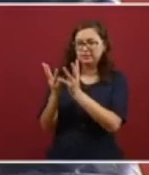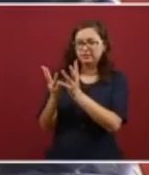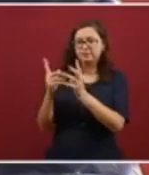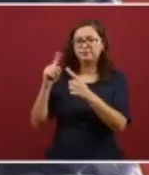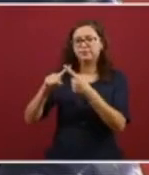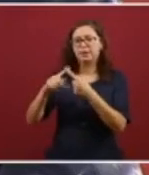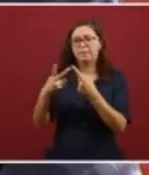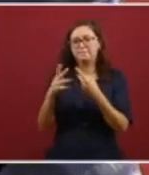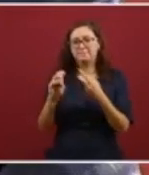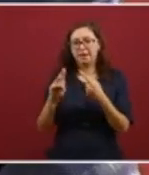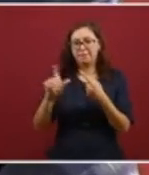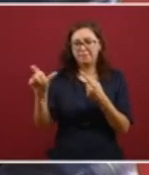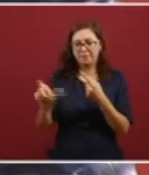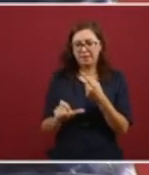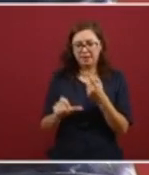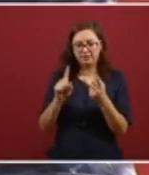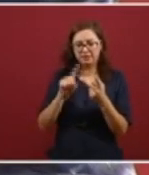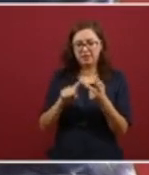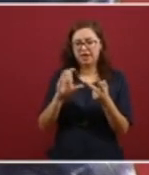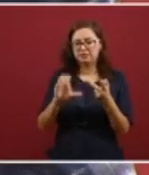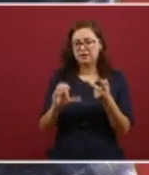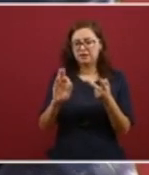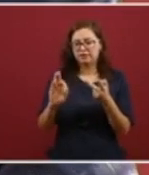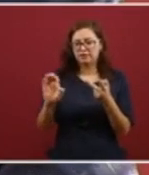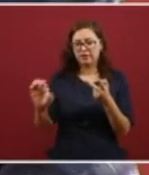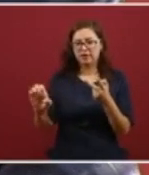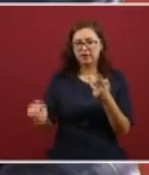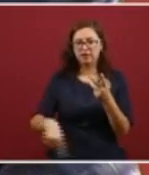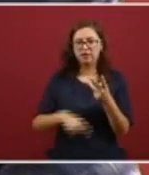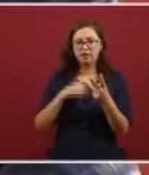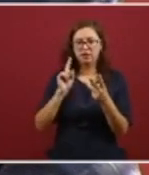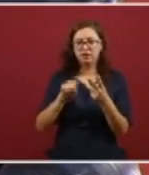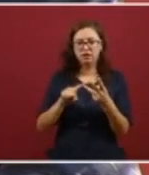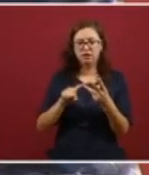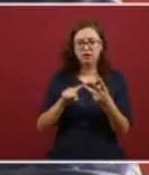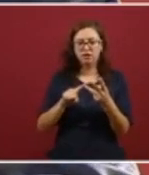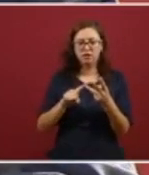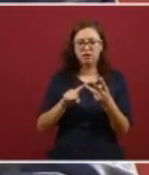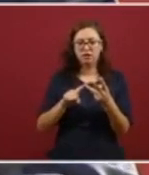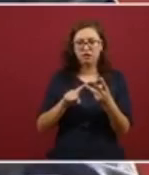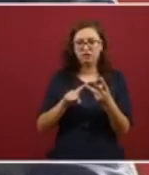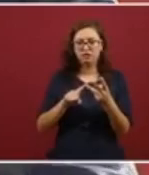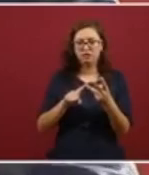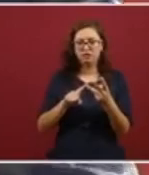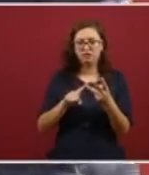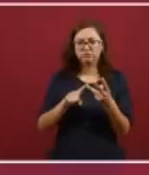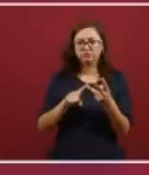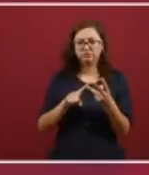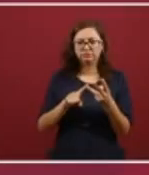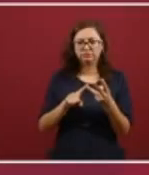Consejo de Pemex, Consejo de la Comisión Federal de Electricidad, perfil.